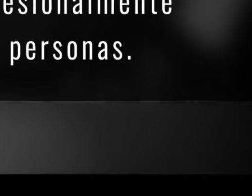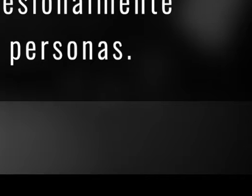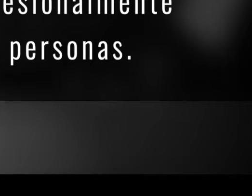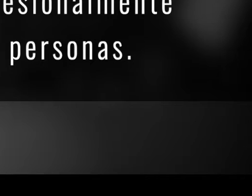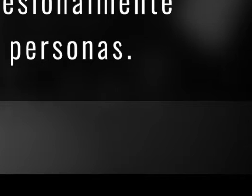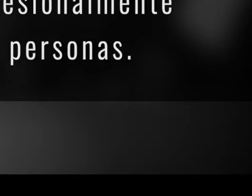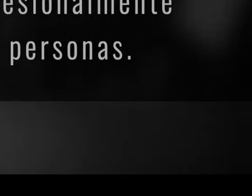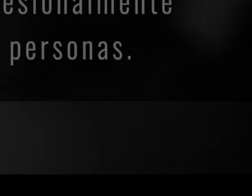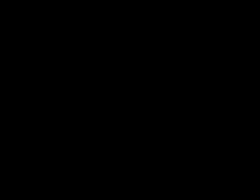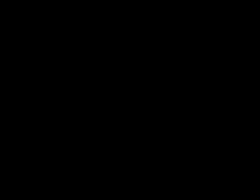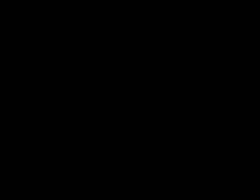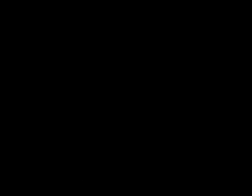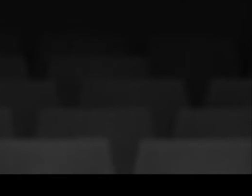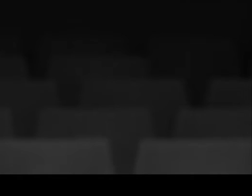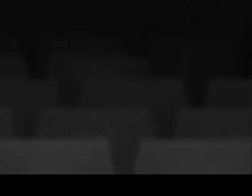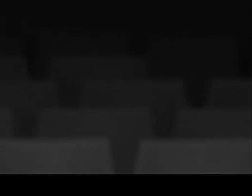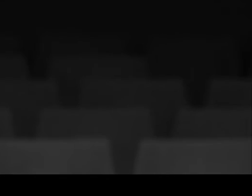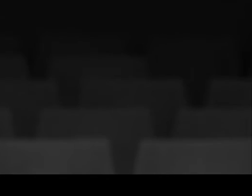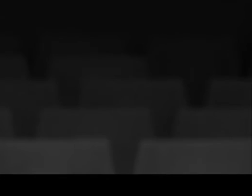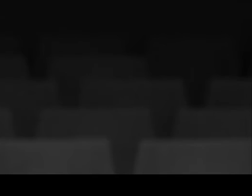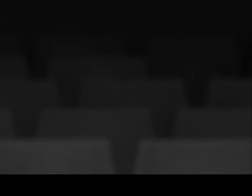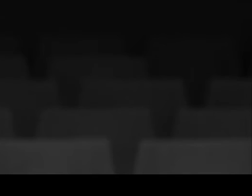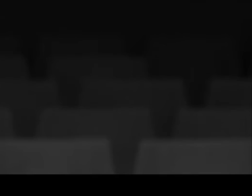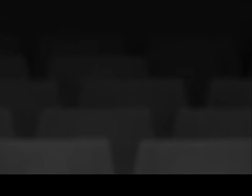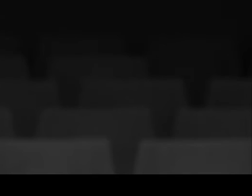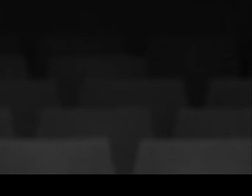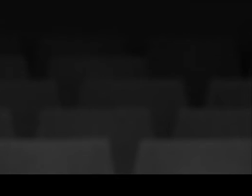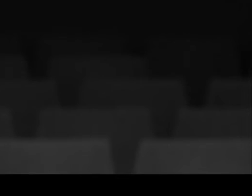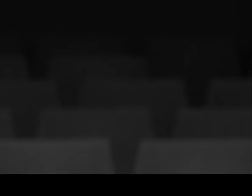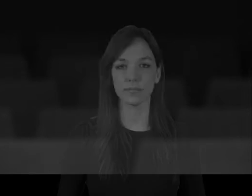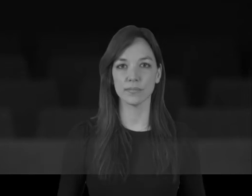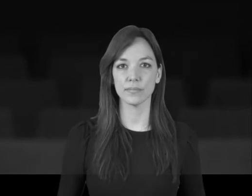en igualdad de condiciones que las demás personas.